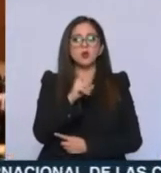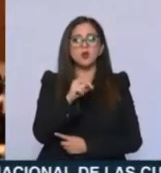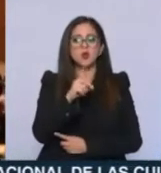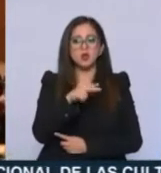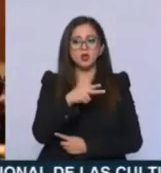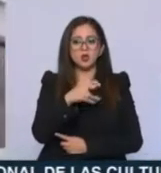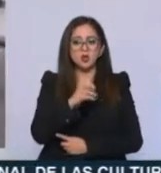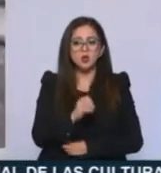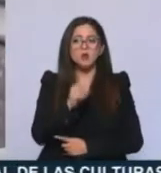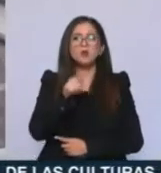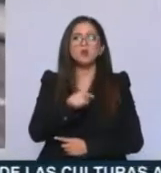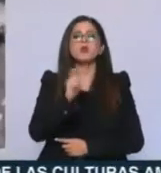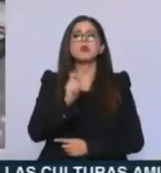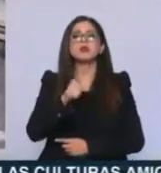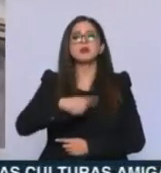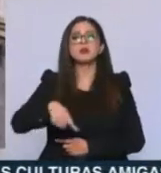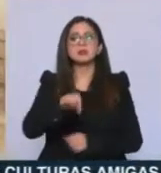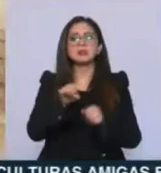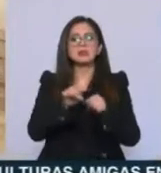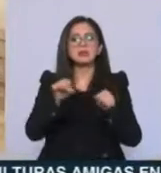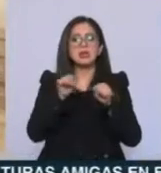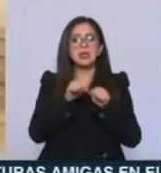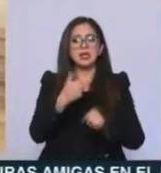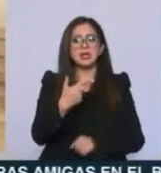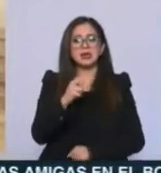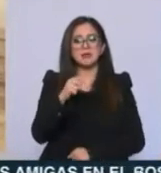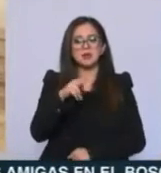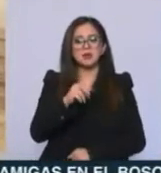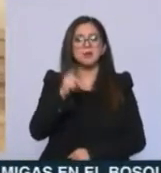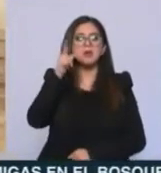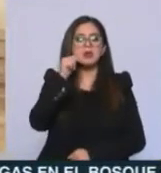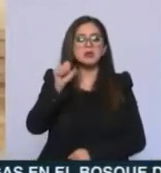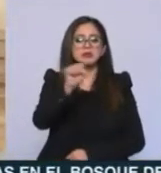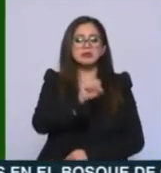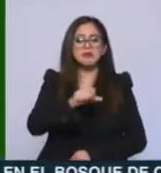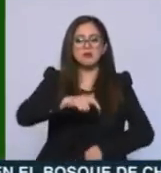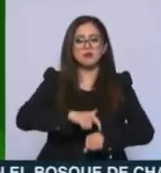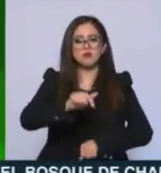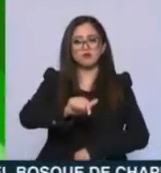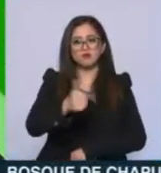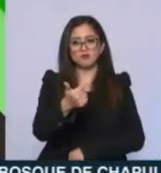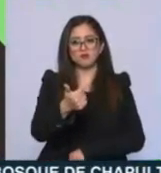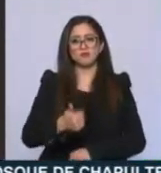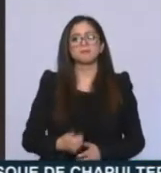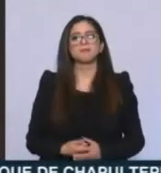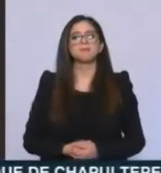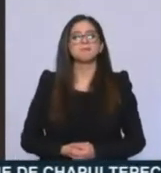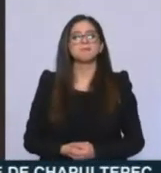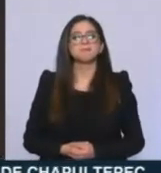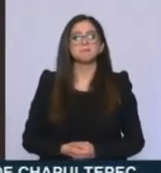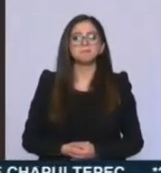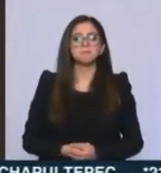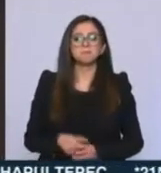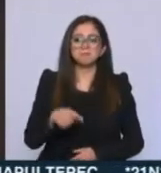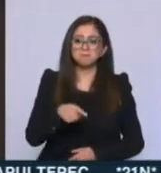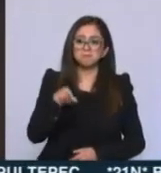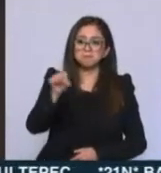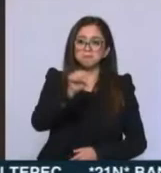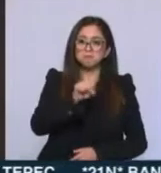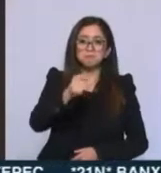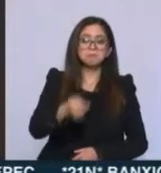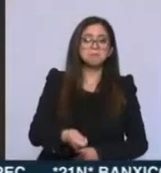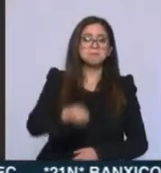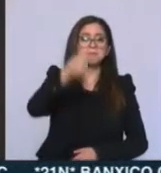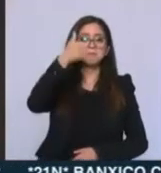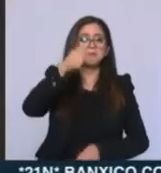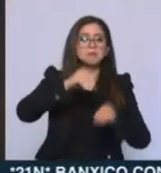Elorduy, que se llevará a cabo en la Sala Hermilio Novelo, mañana sábado en punto de las 12 horas. Este sábado será la